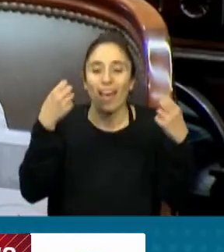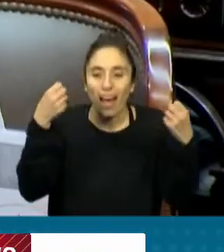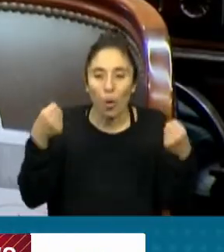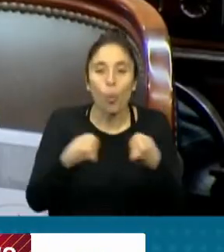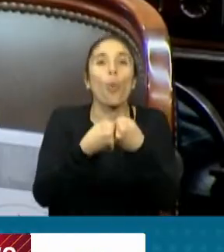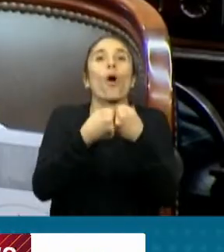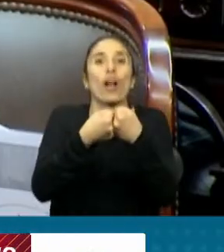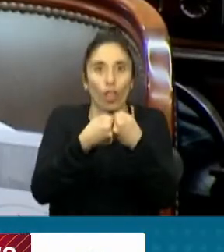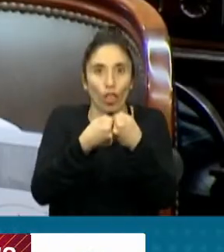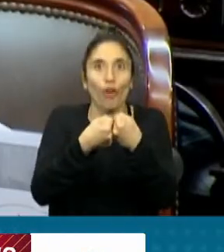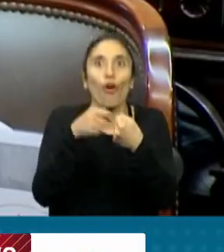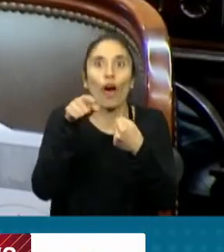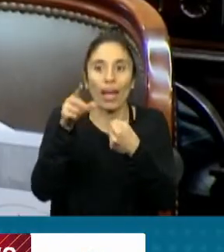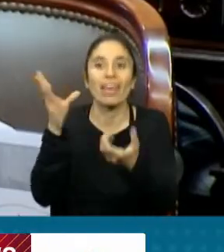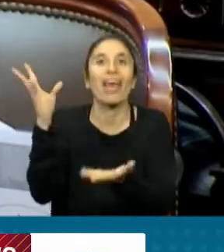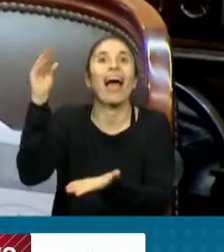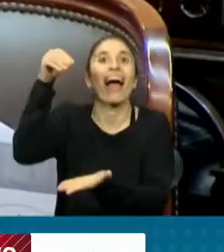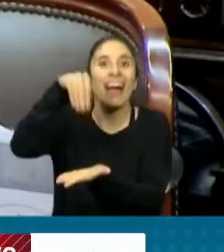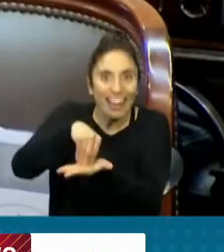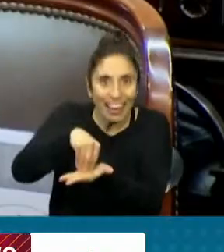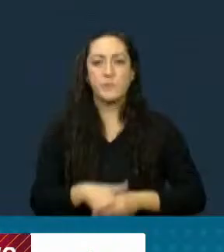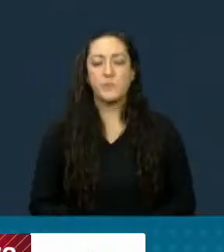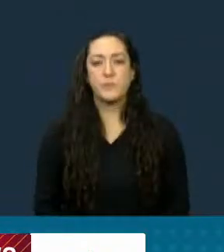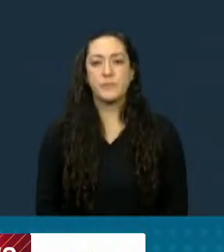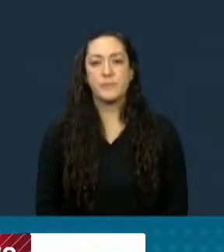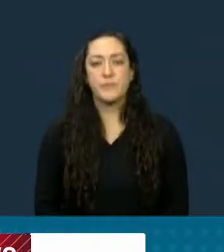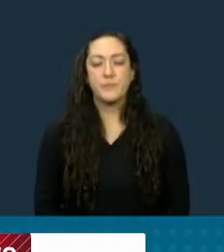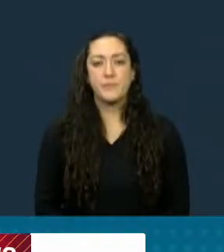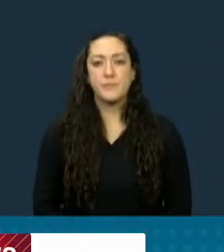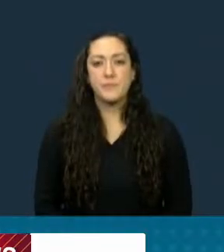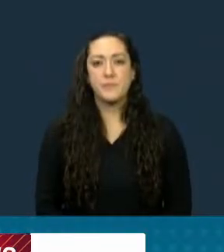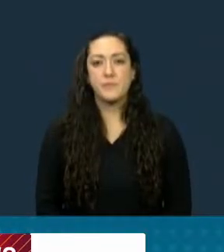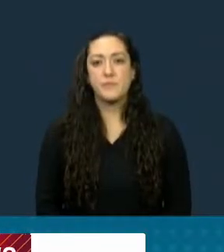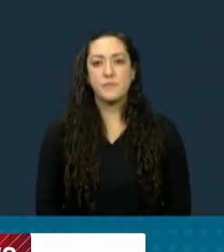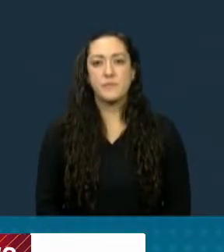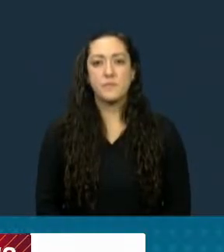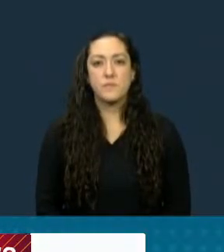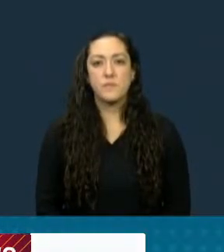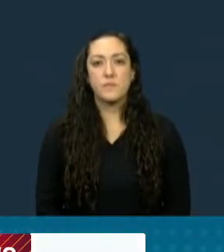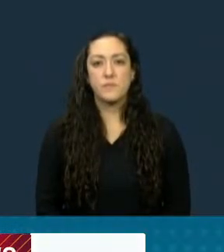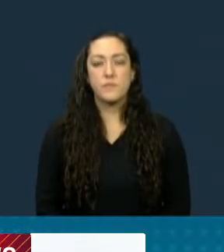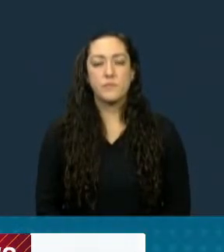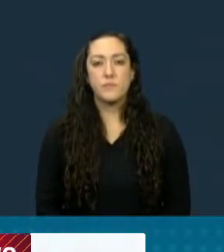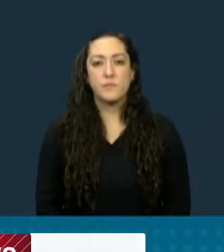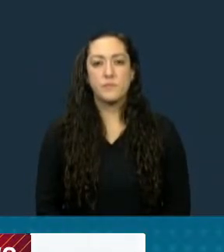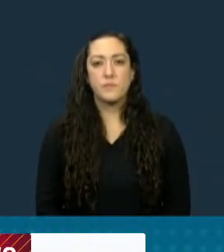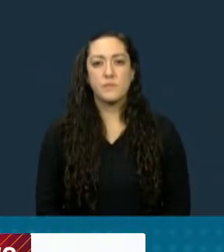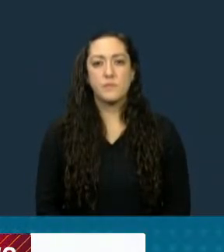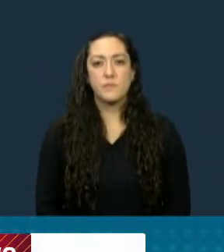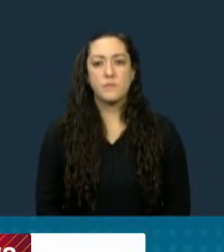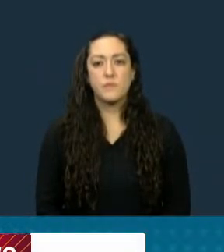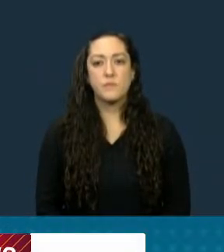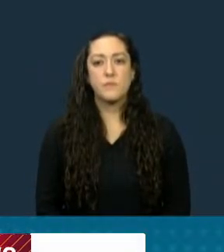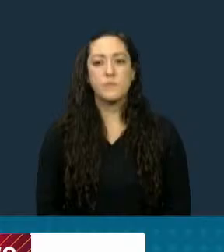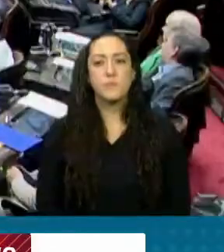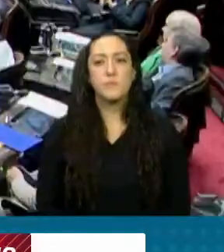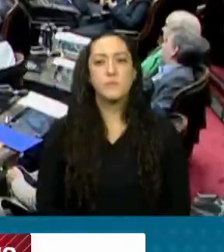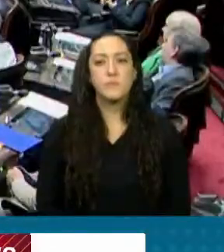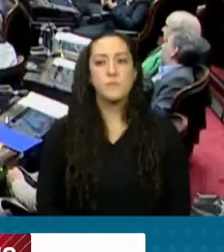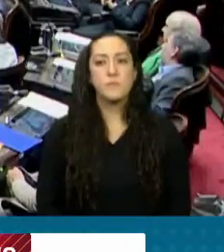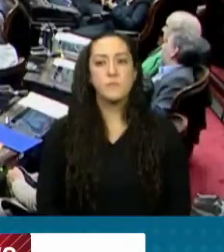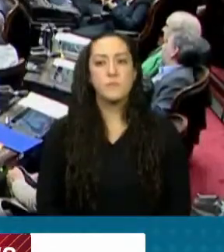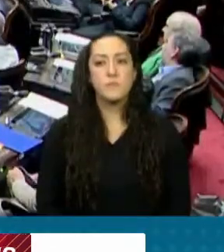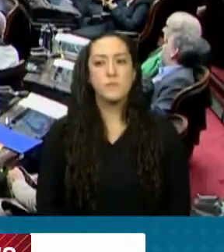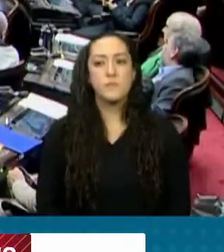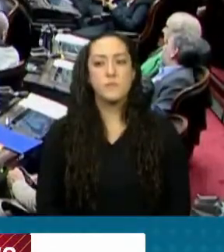si un jubilado además tiene que cubrir un alquiler, claramente tiene que ver que alguien lo ayude, porque con esa jubilación no